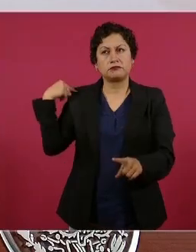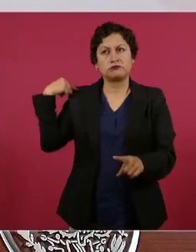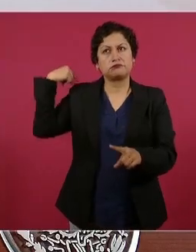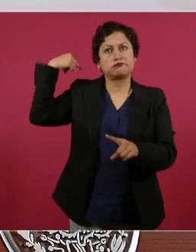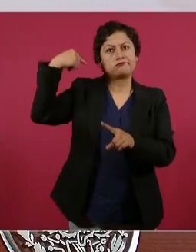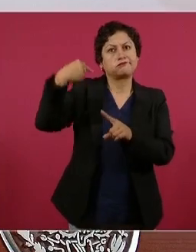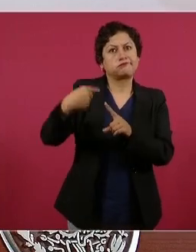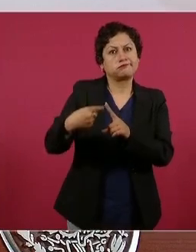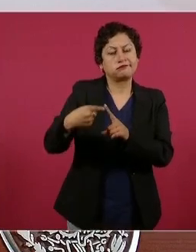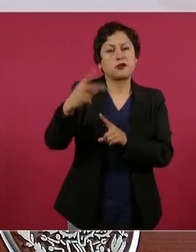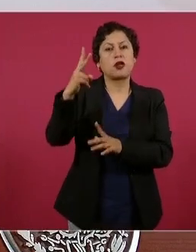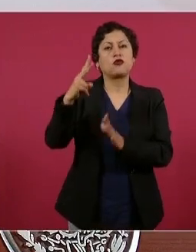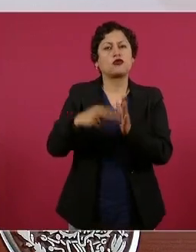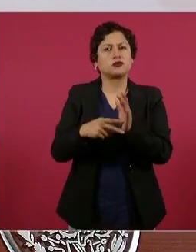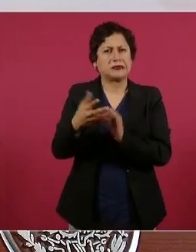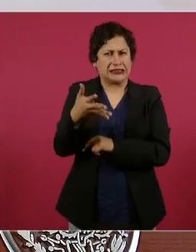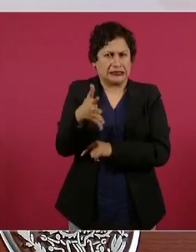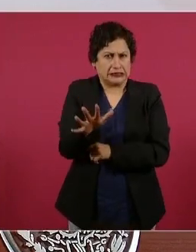2010